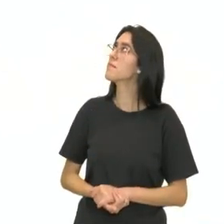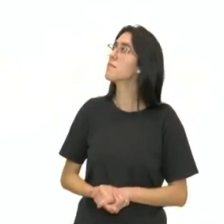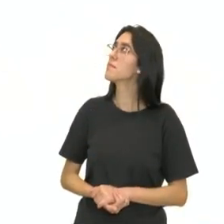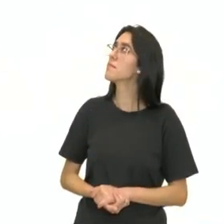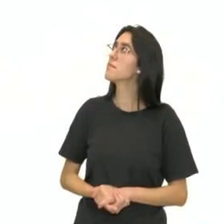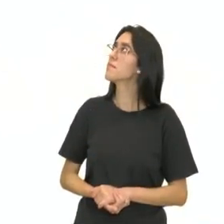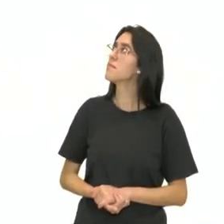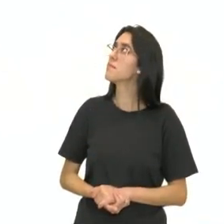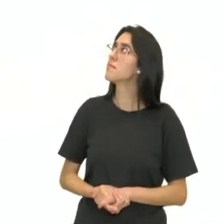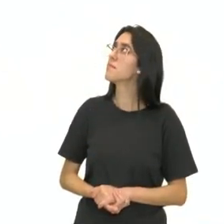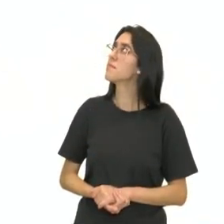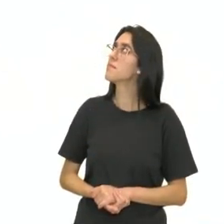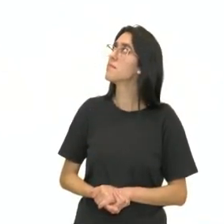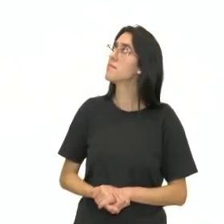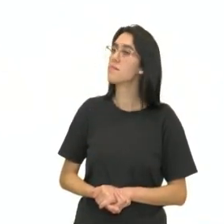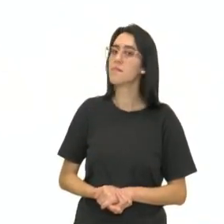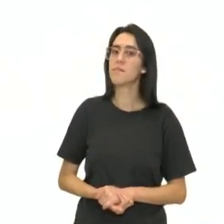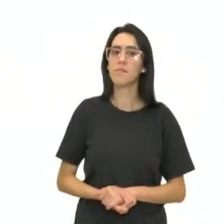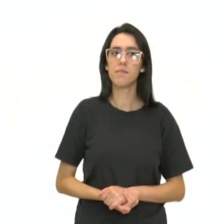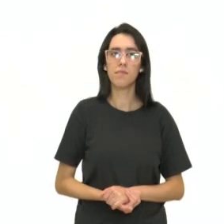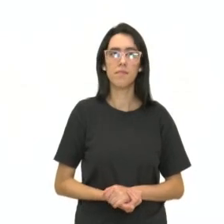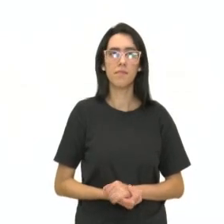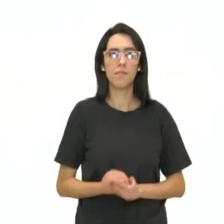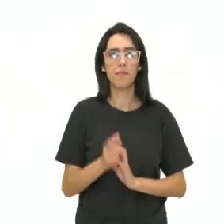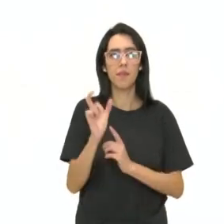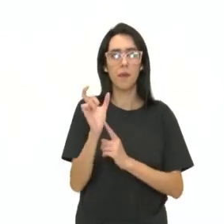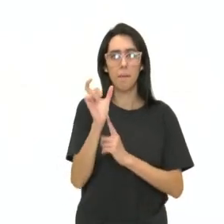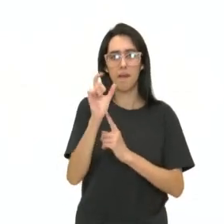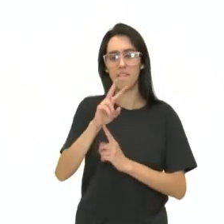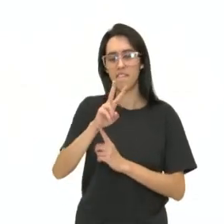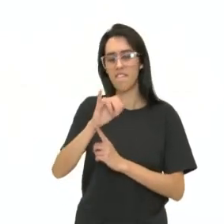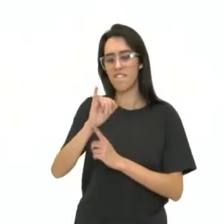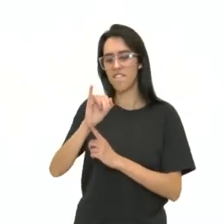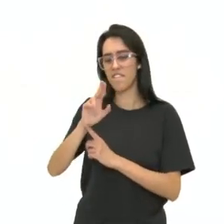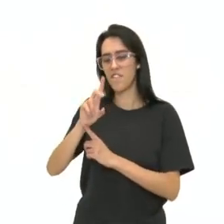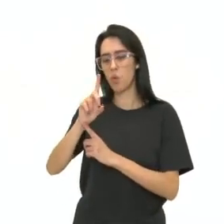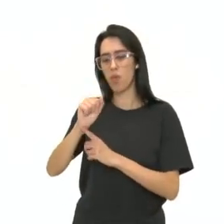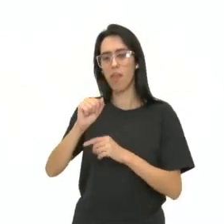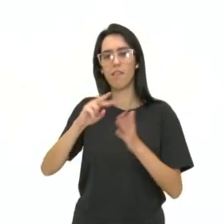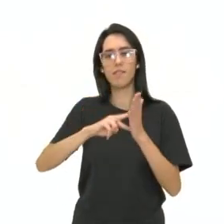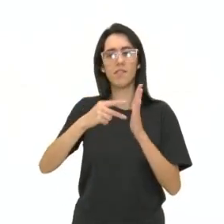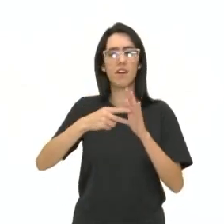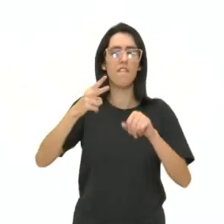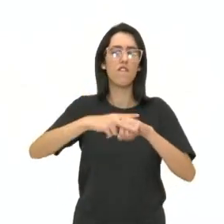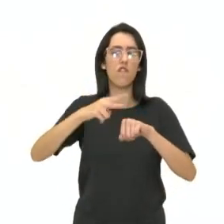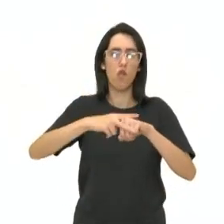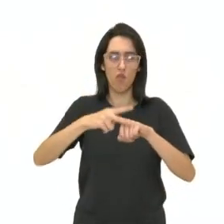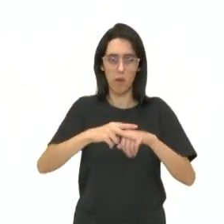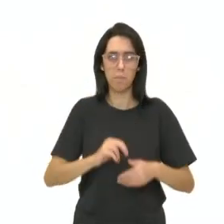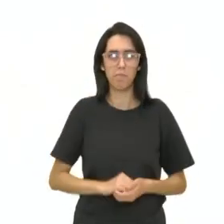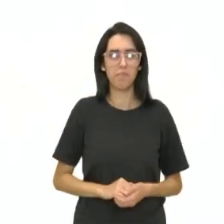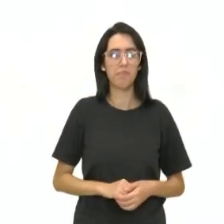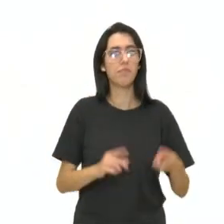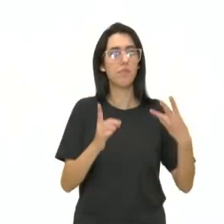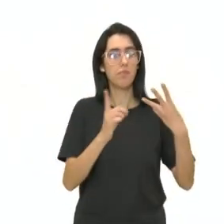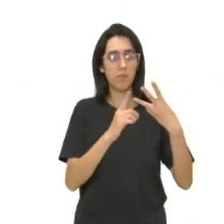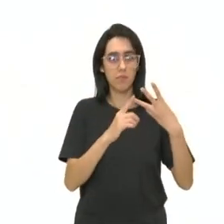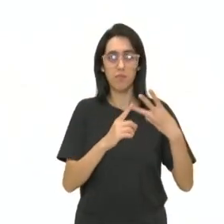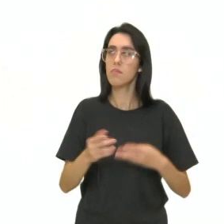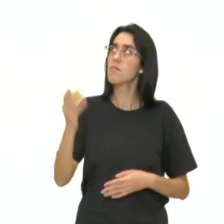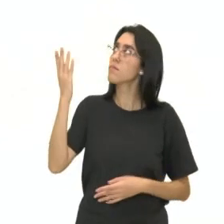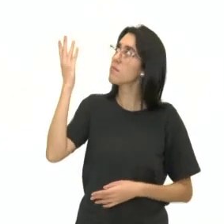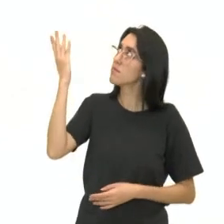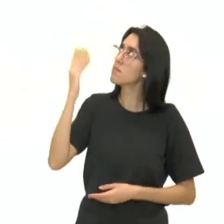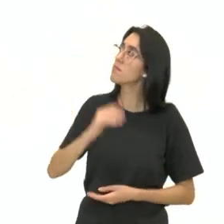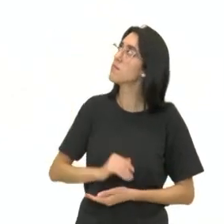quedó viuda. Viuda é viúva. Sabes que ahora Elías es budista. Elías se ha